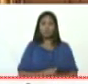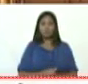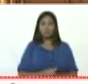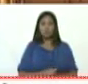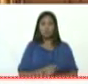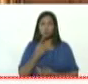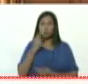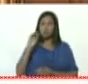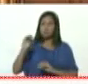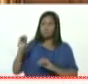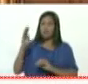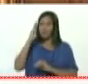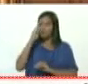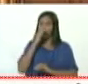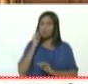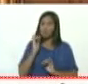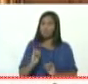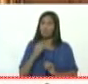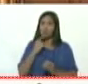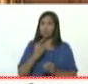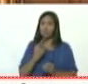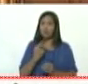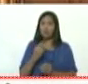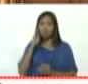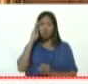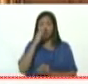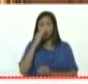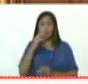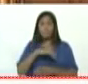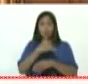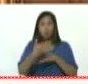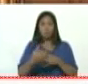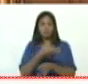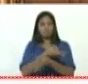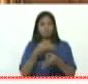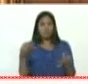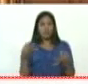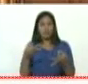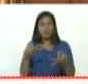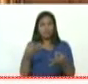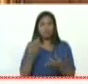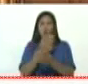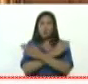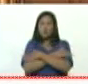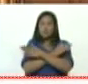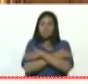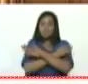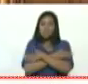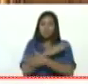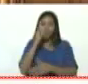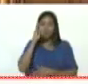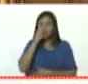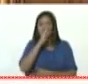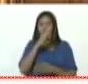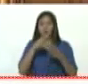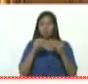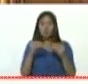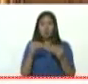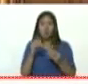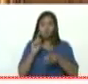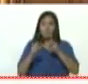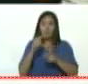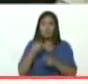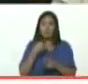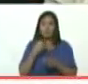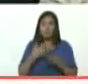Yo le dije a Diosdado la otra vez eso. Pues Diosdado tiene un programa maravilloso, de verdad. Yo felicito a Diosdado Cabello Rondón. Si dependiera de